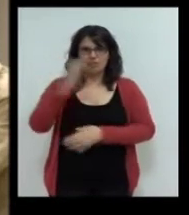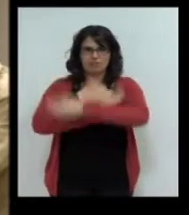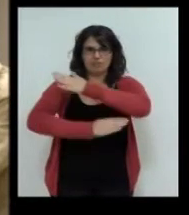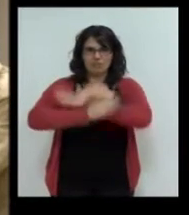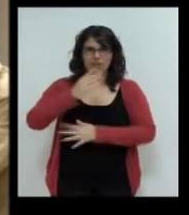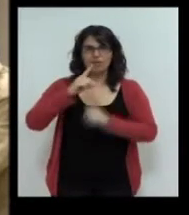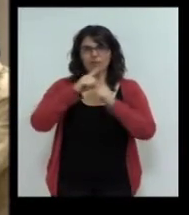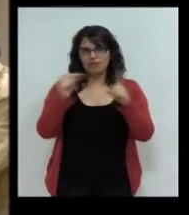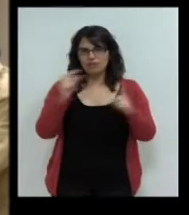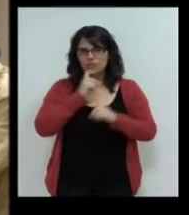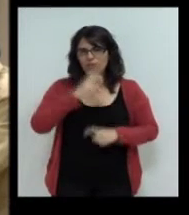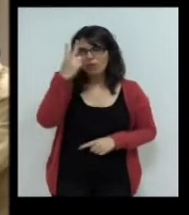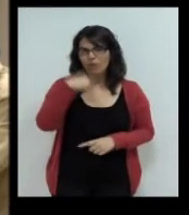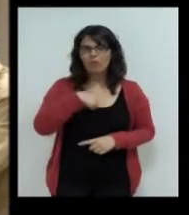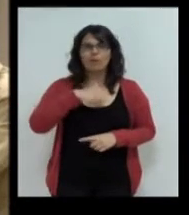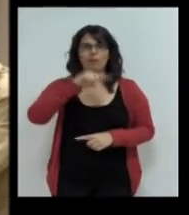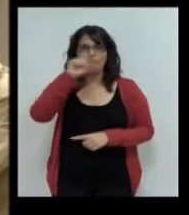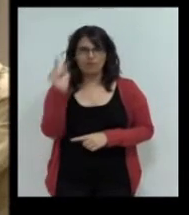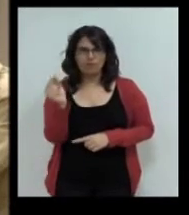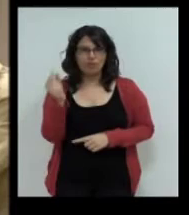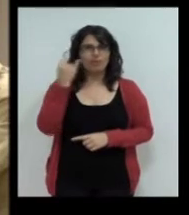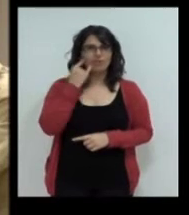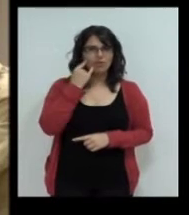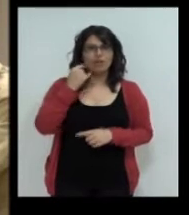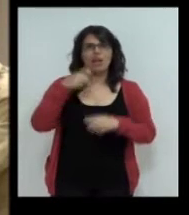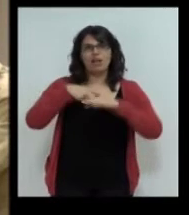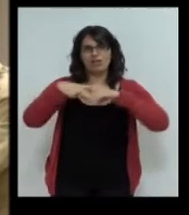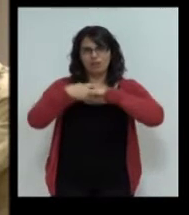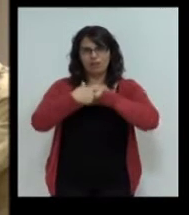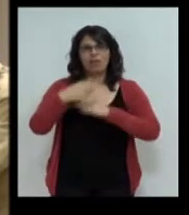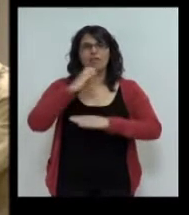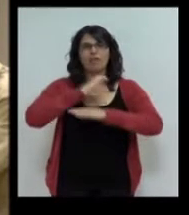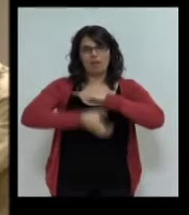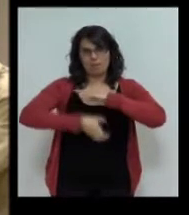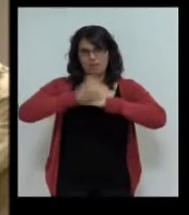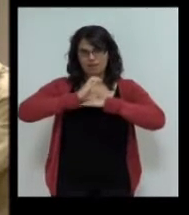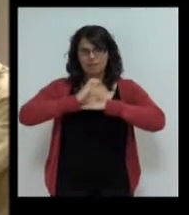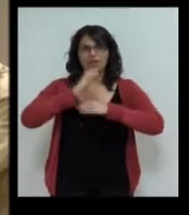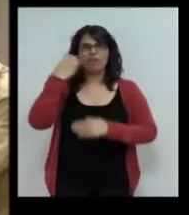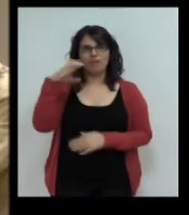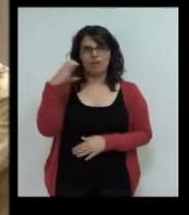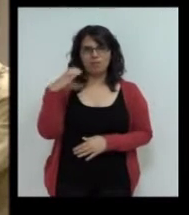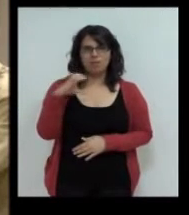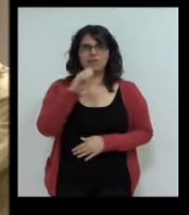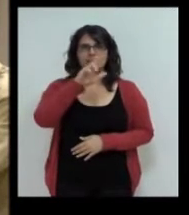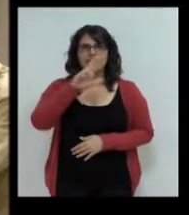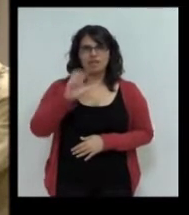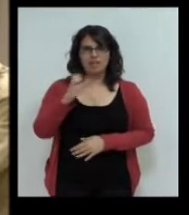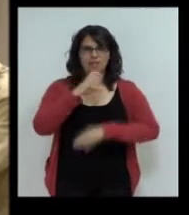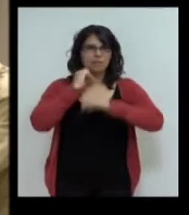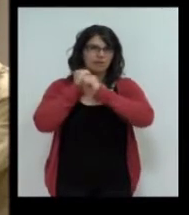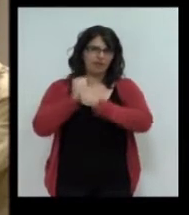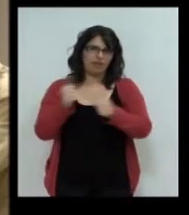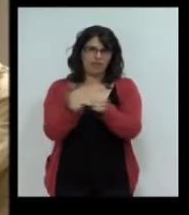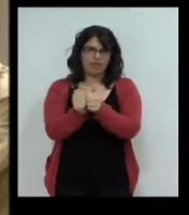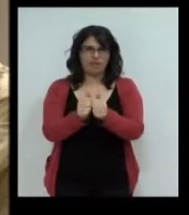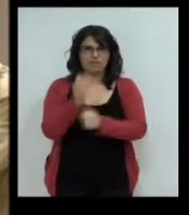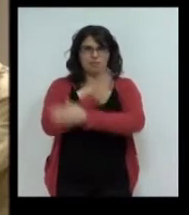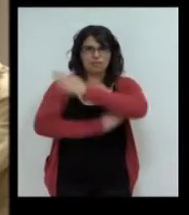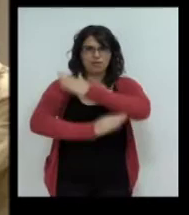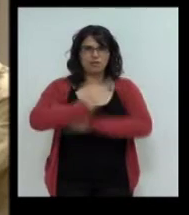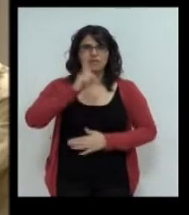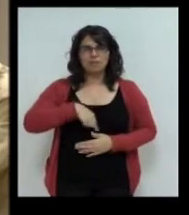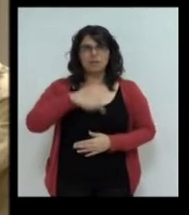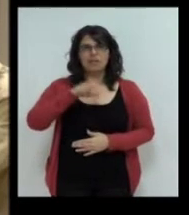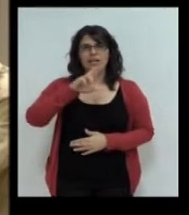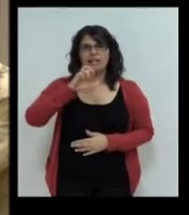Fundación 11, la Fundación Vodafone, Telefónica, Acciona, CEAPAT, el CERMI, el CRE de Dependencia y Discapacidad y también Red.es, el Ministerio de Industria